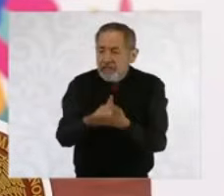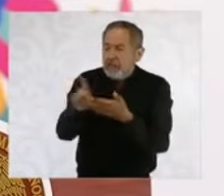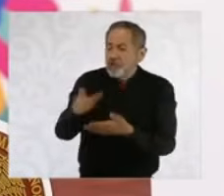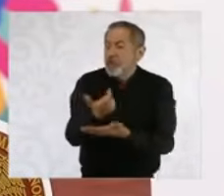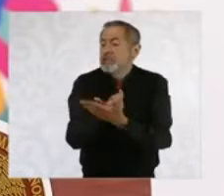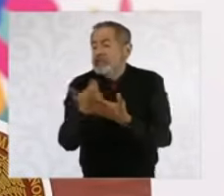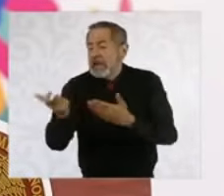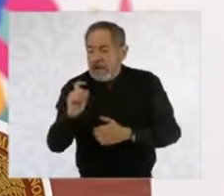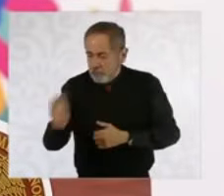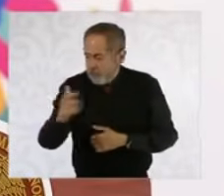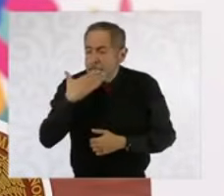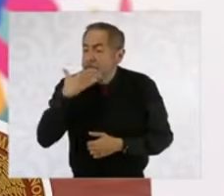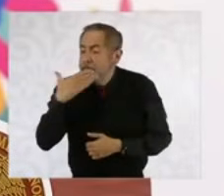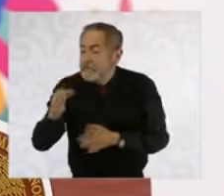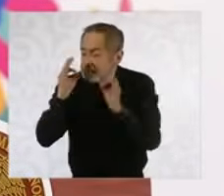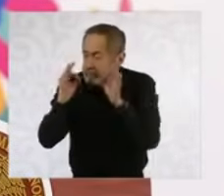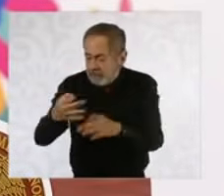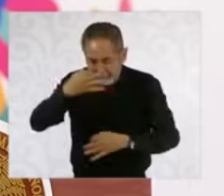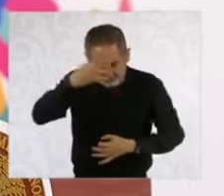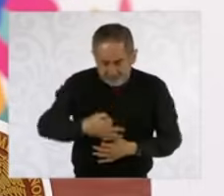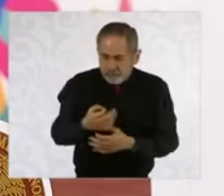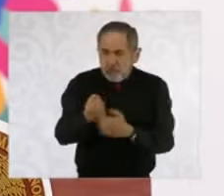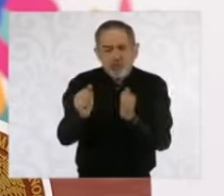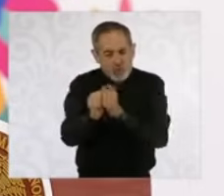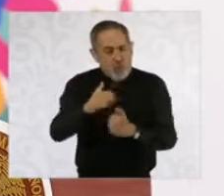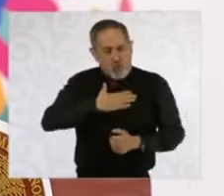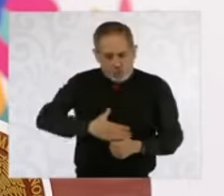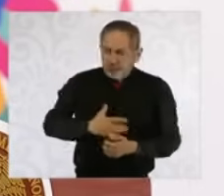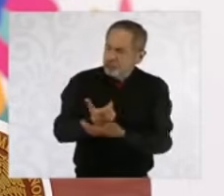salario digno y justo,